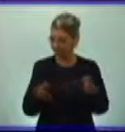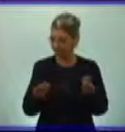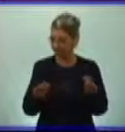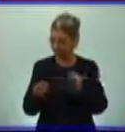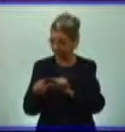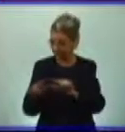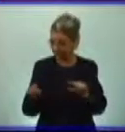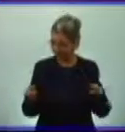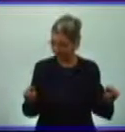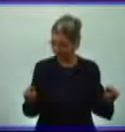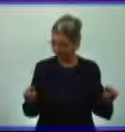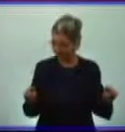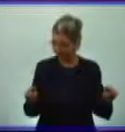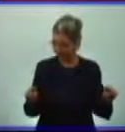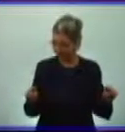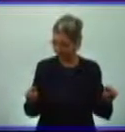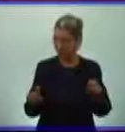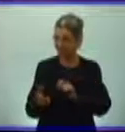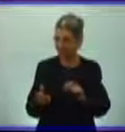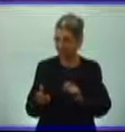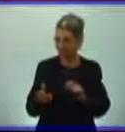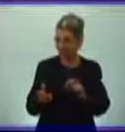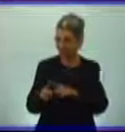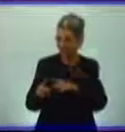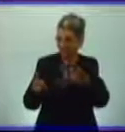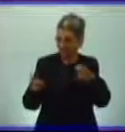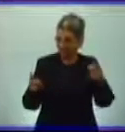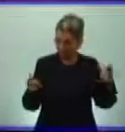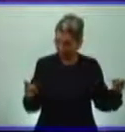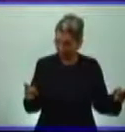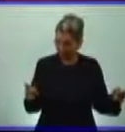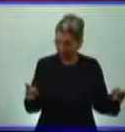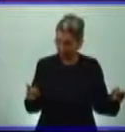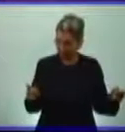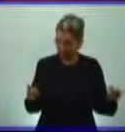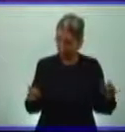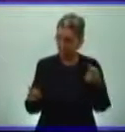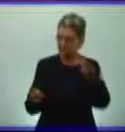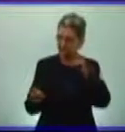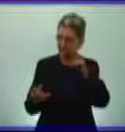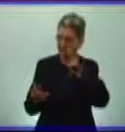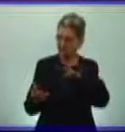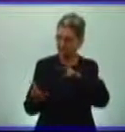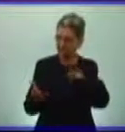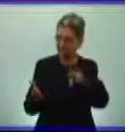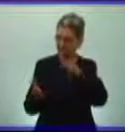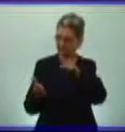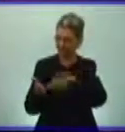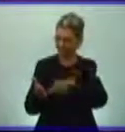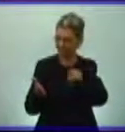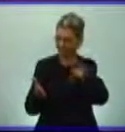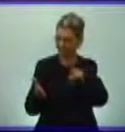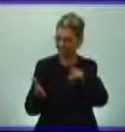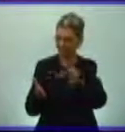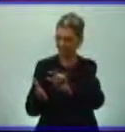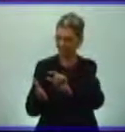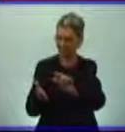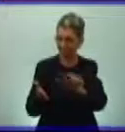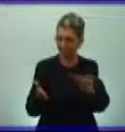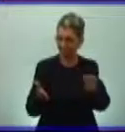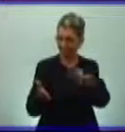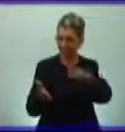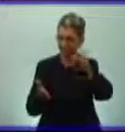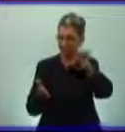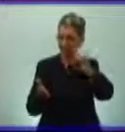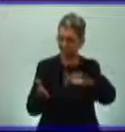oraciones? ¿Las escribieron amplias? ¿Y revisaron bien la ortografía y la caligrafía de todas las palabras que